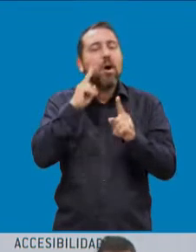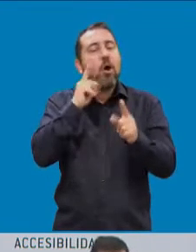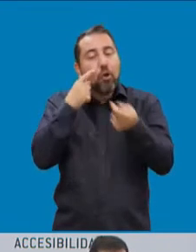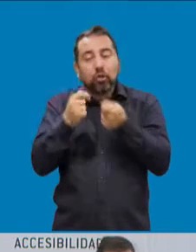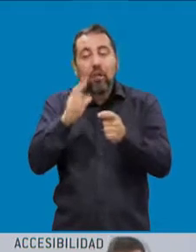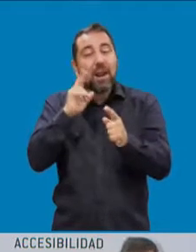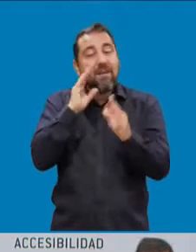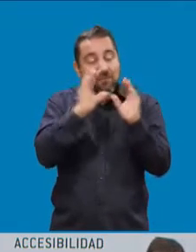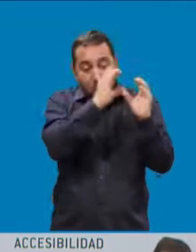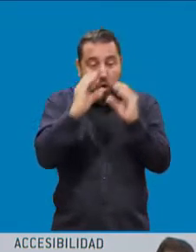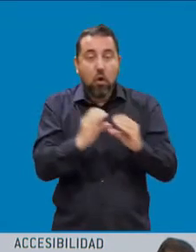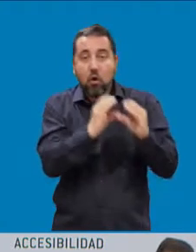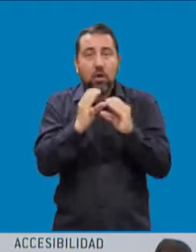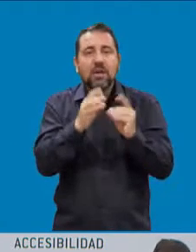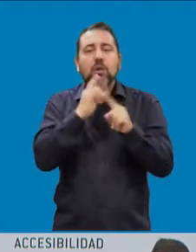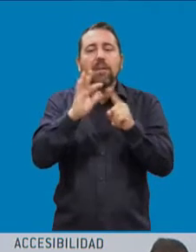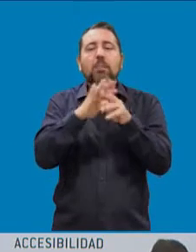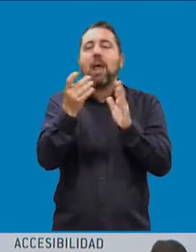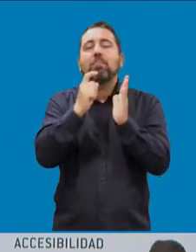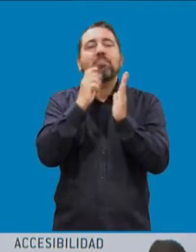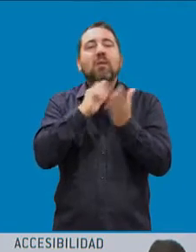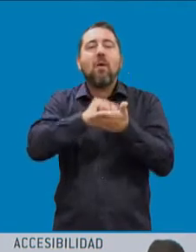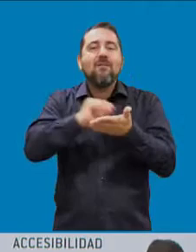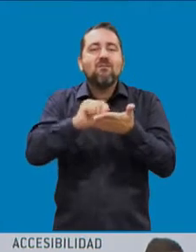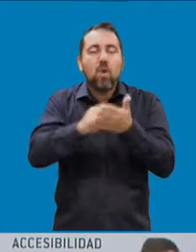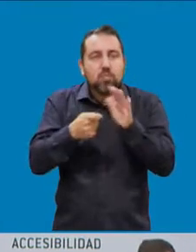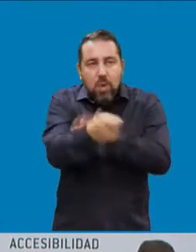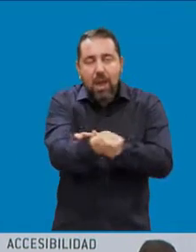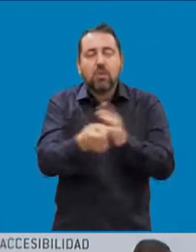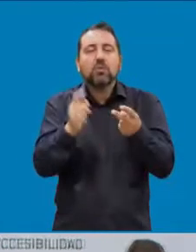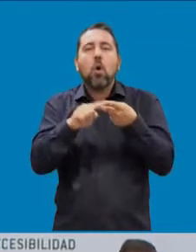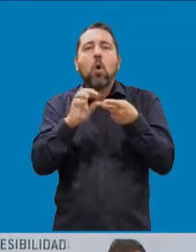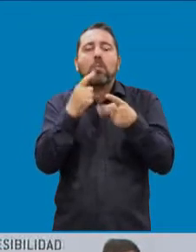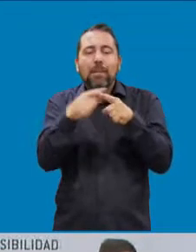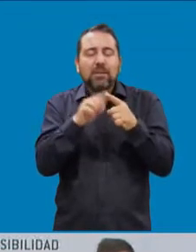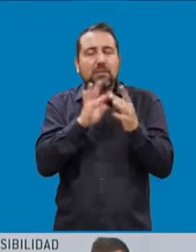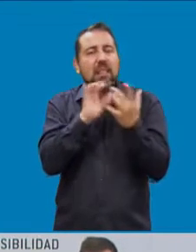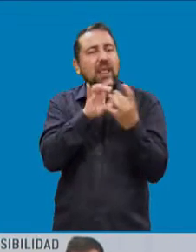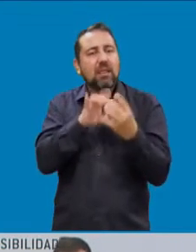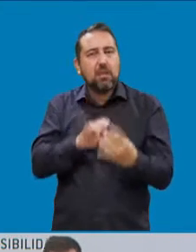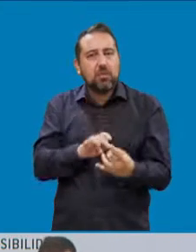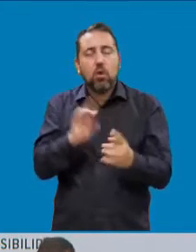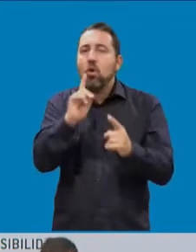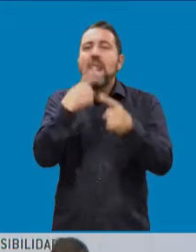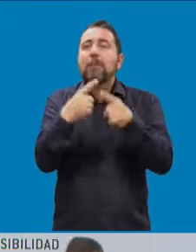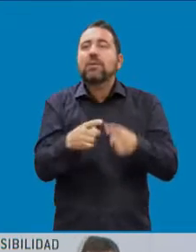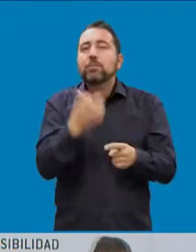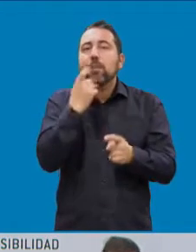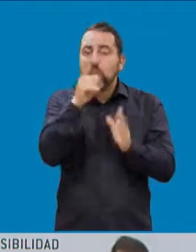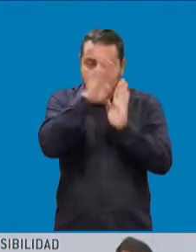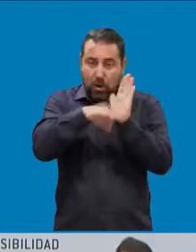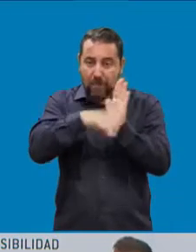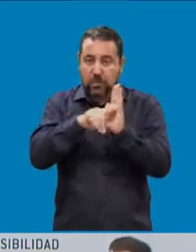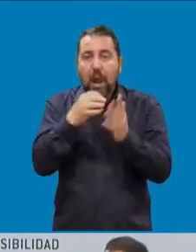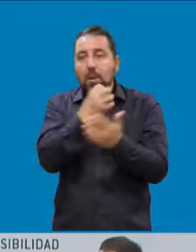tiempo, y el control del foco solo se podía realizar sobre elementos de formularios o elementos interactivos,